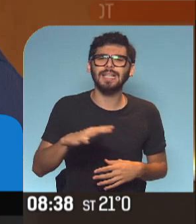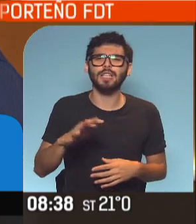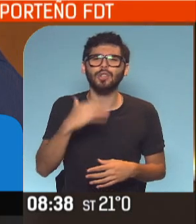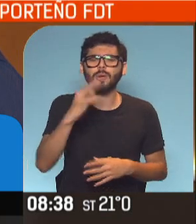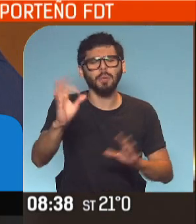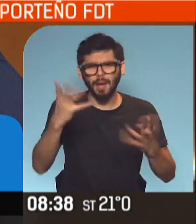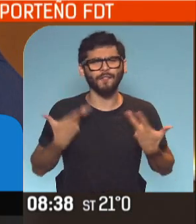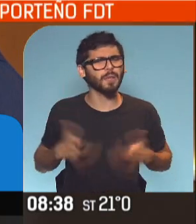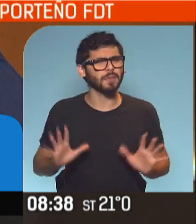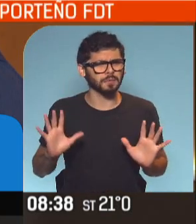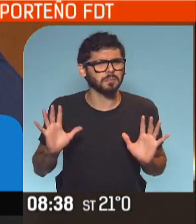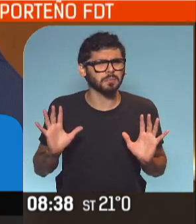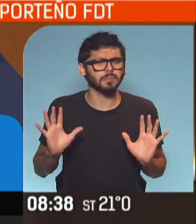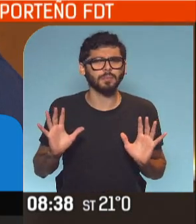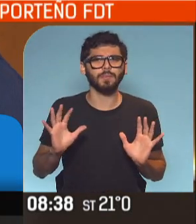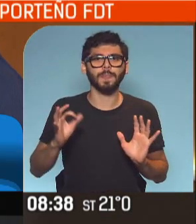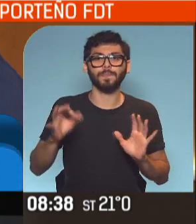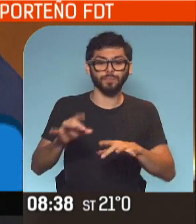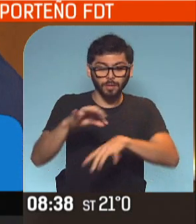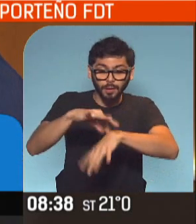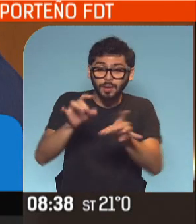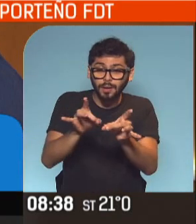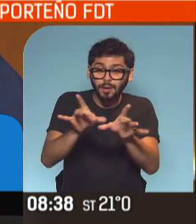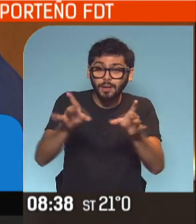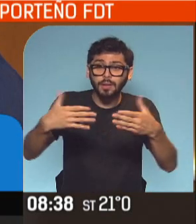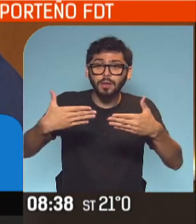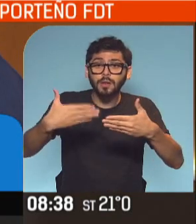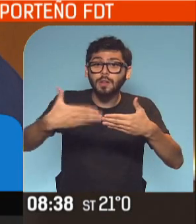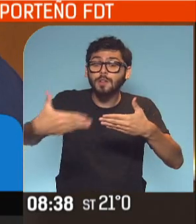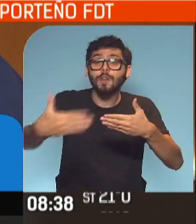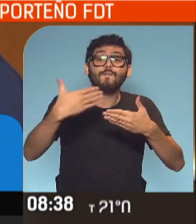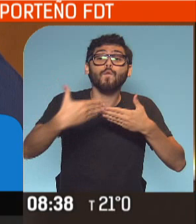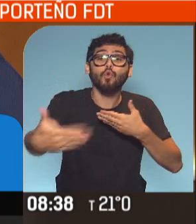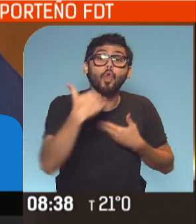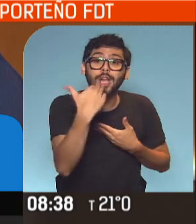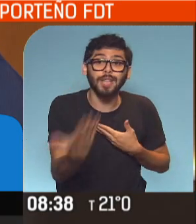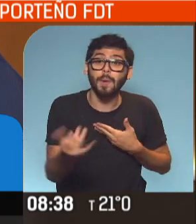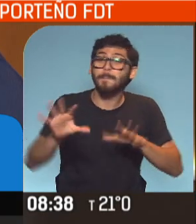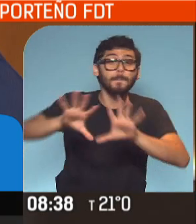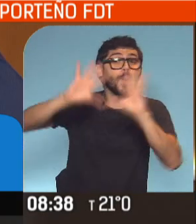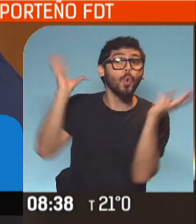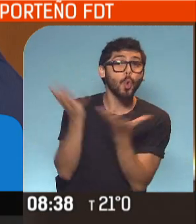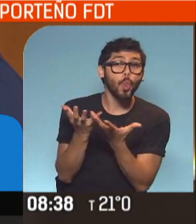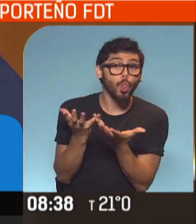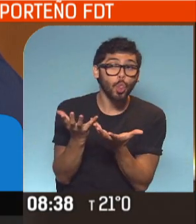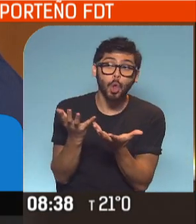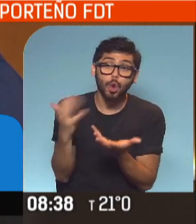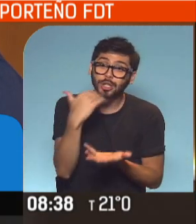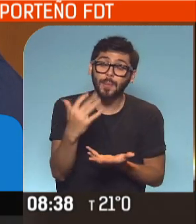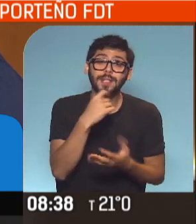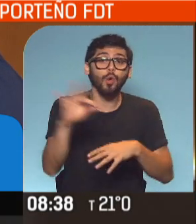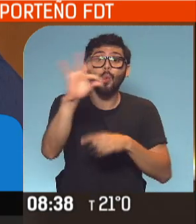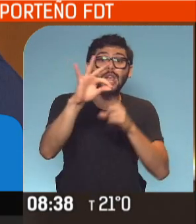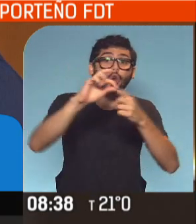a ser francos la evolución epidemiológica es absolutamente desconocida por todos los líderes mundiales si hay mutaciones del virus